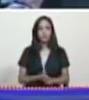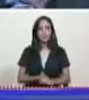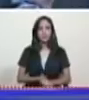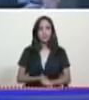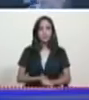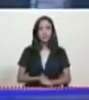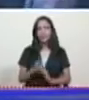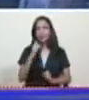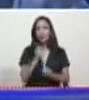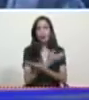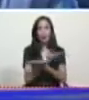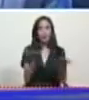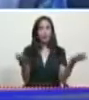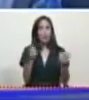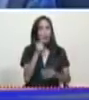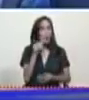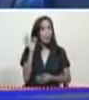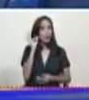hombres y mujeres de la fe,